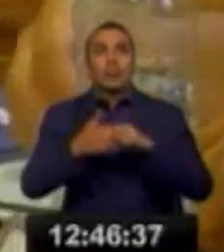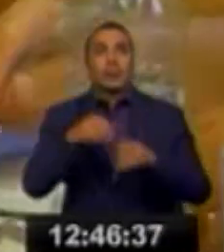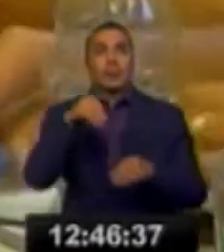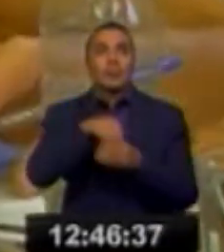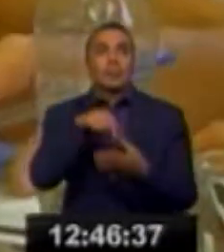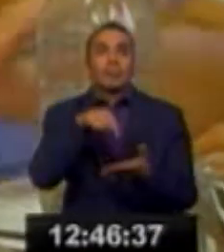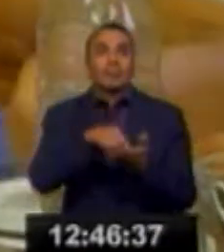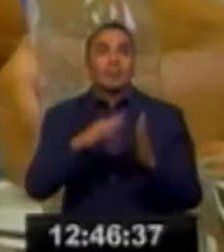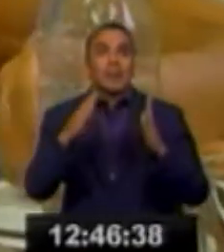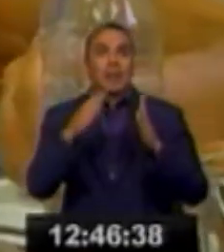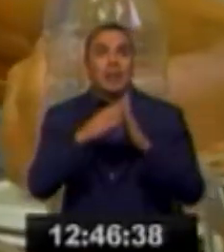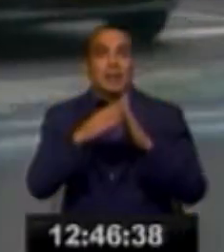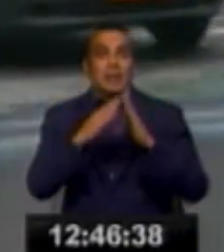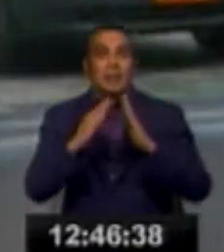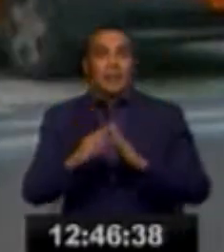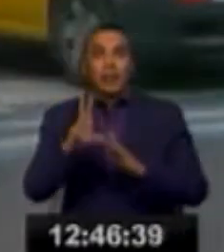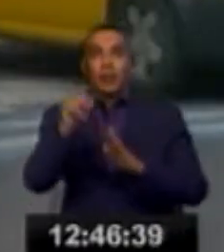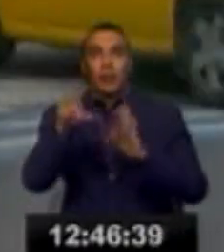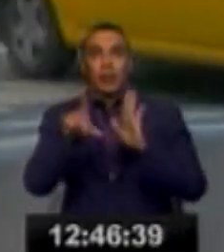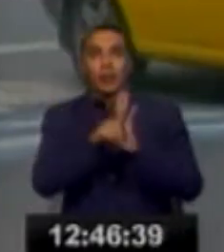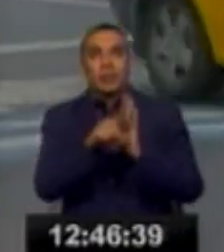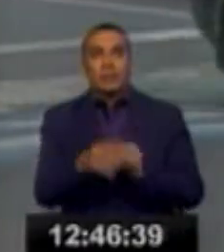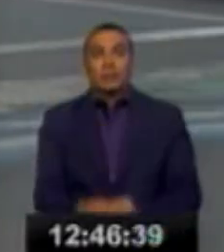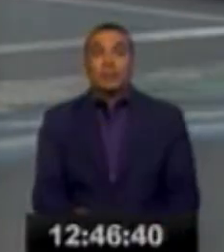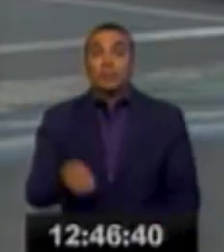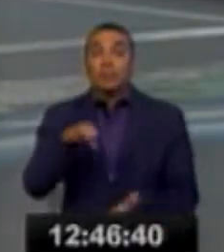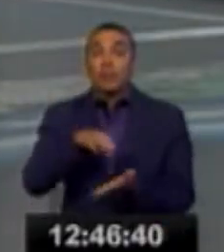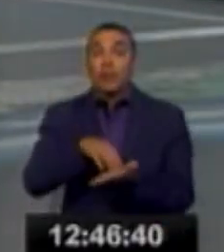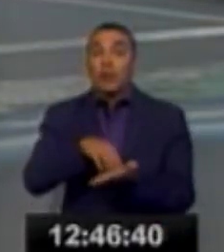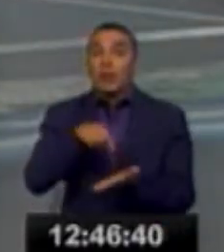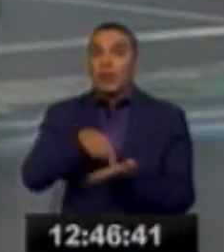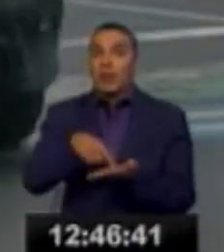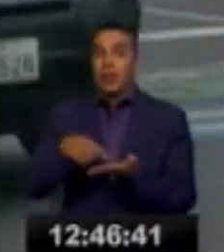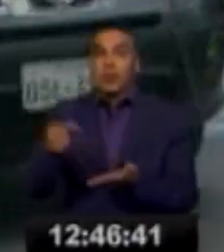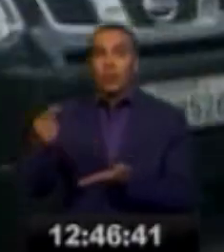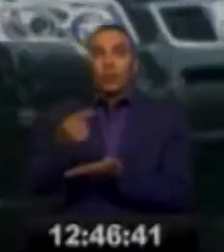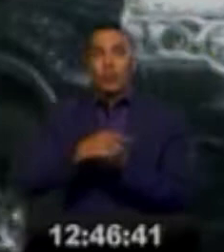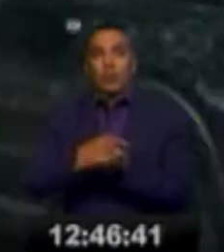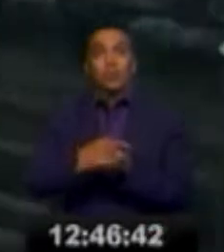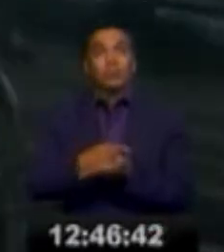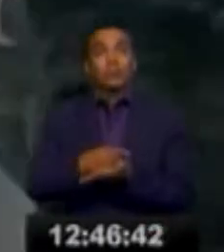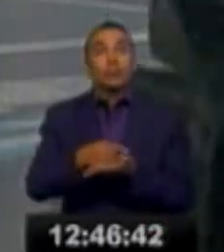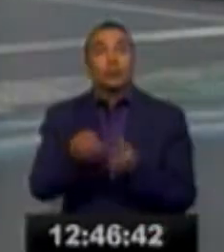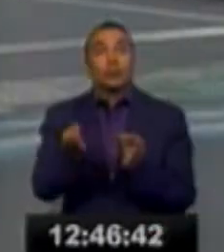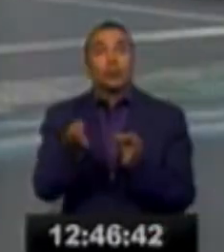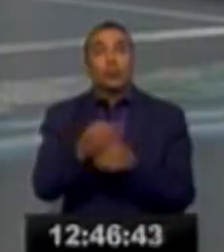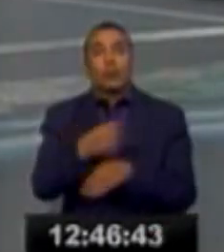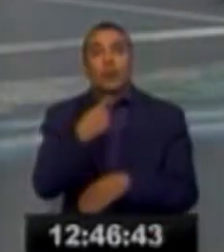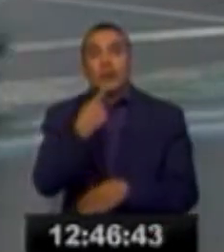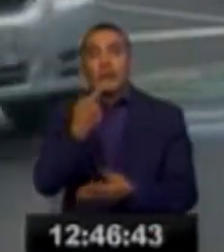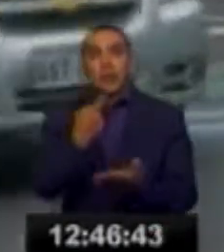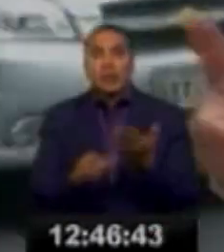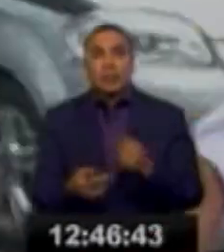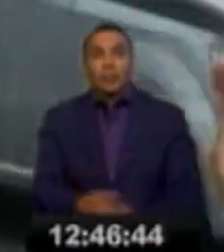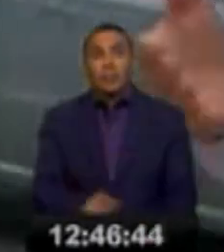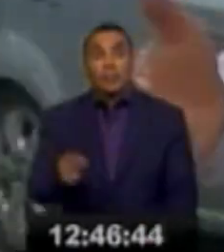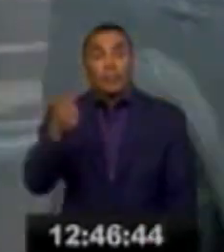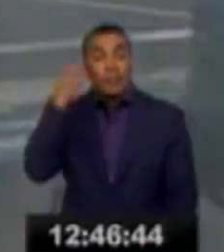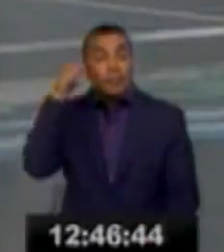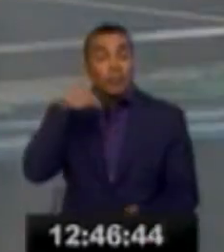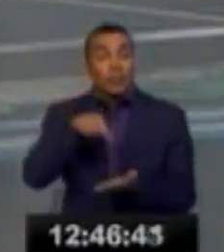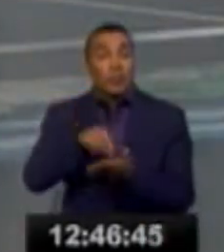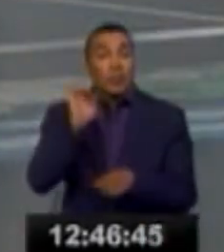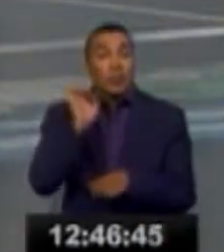los asentamientos irregulares en la provincia principalmente. El funcionario manifestó que el gobierno